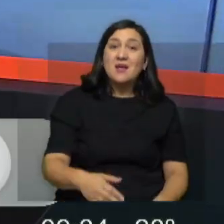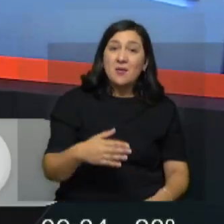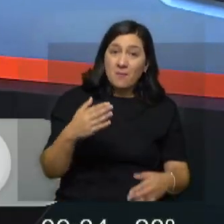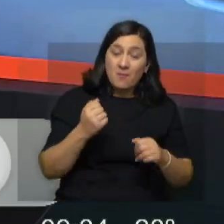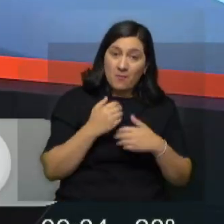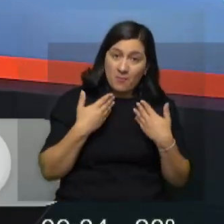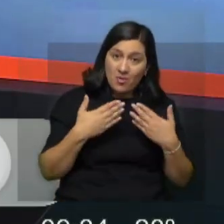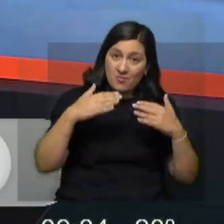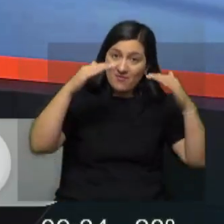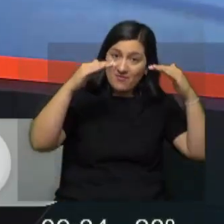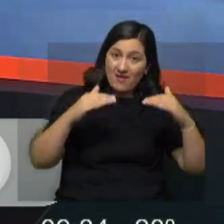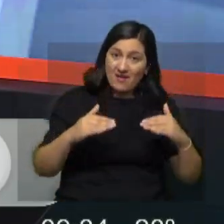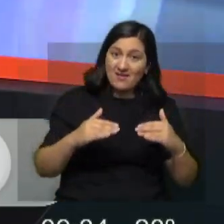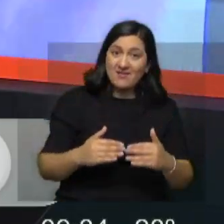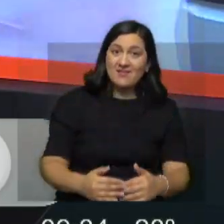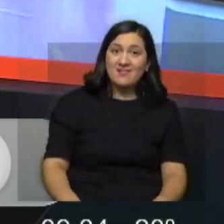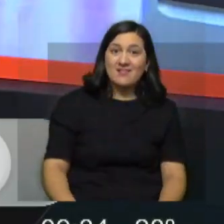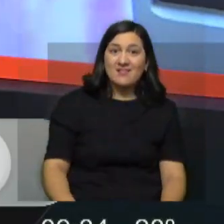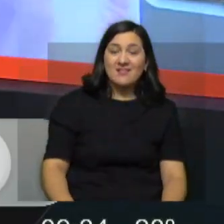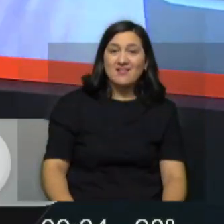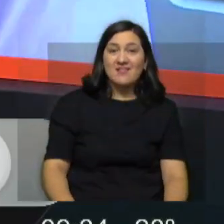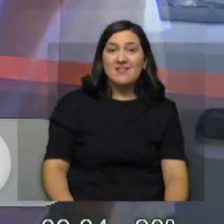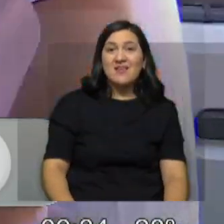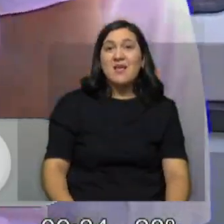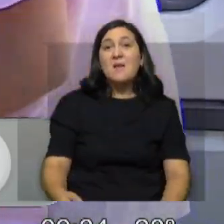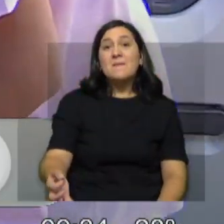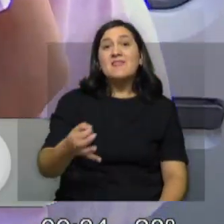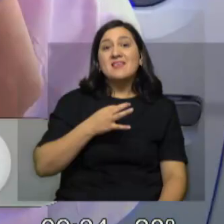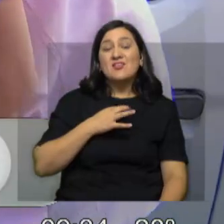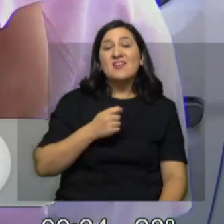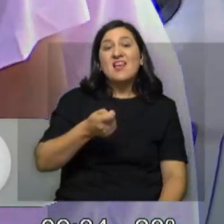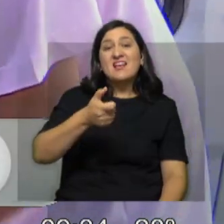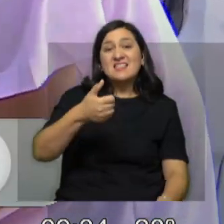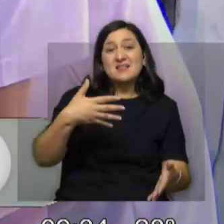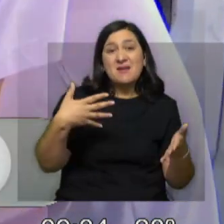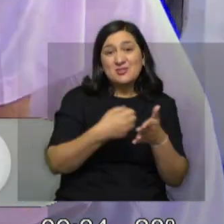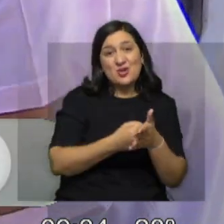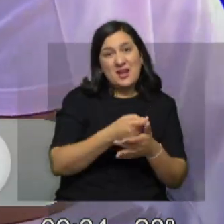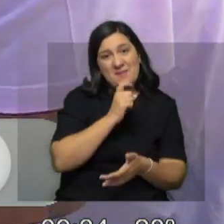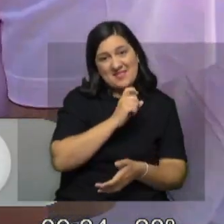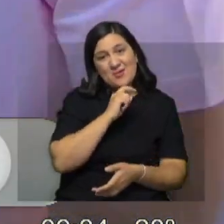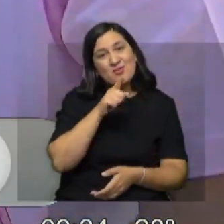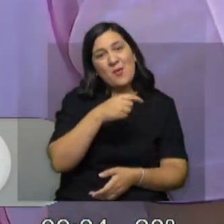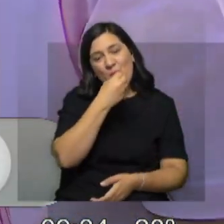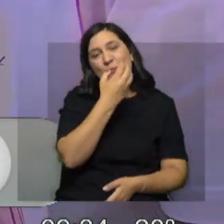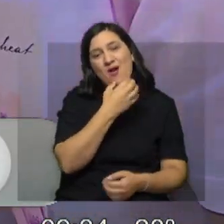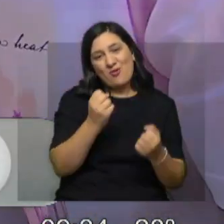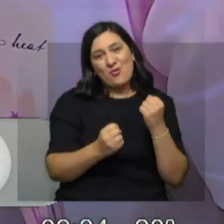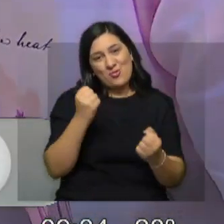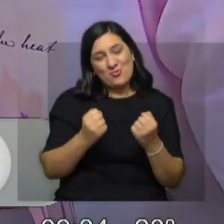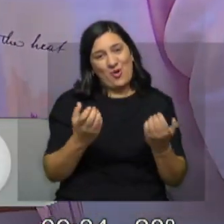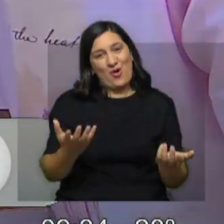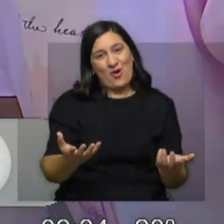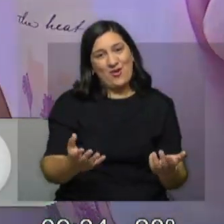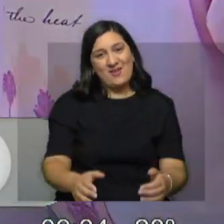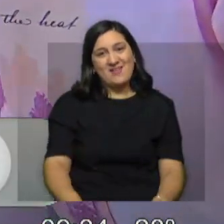vidrio ahí? Estamos en vivo para TV Ciudad. Gracias, caballero. Me dijeron que casi me toca. Eso es mentira, ¿no? Usted es un gran conductor. Imposible tocar a un periodista